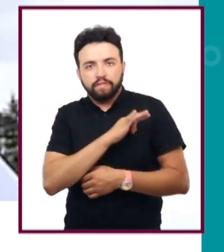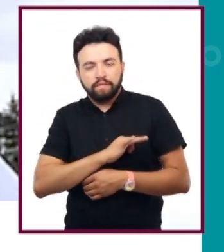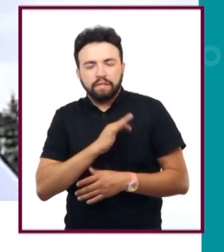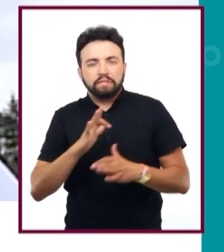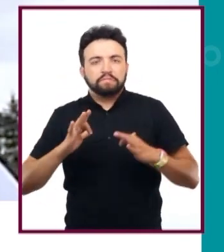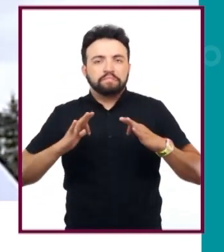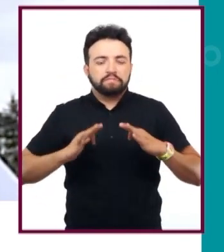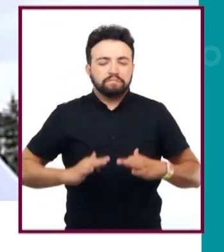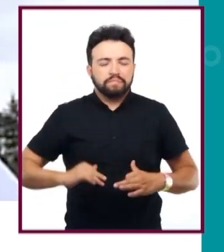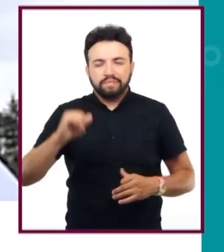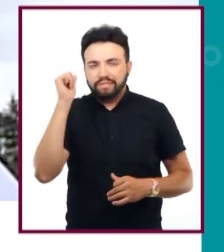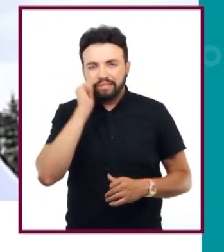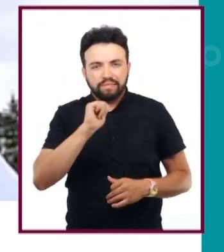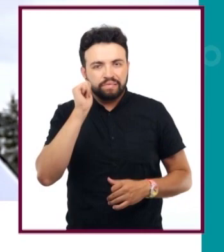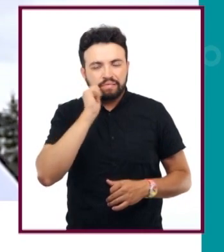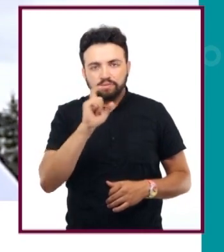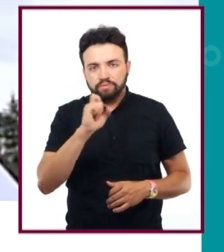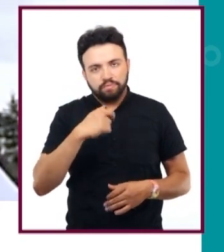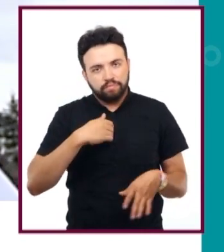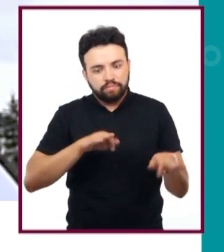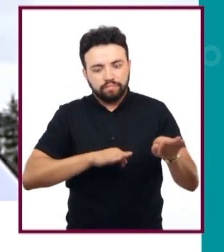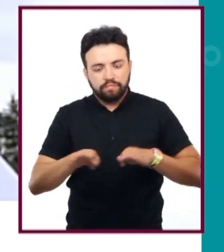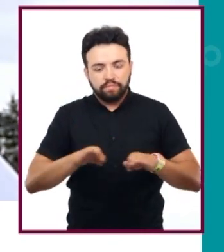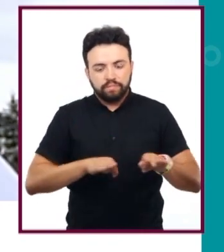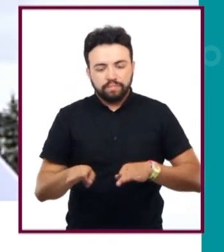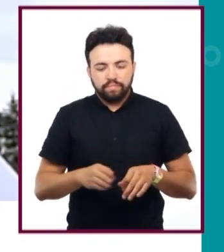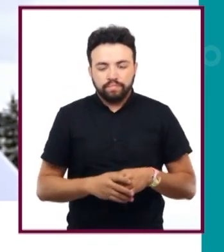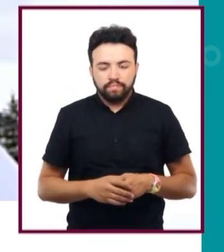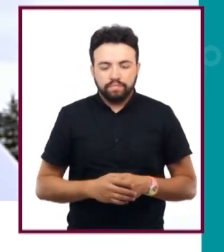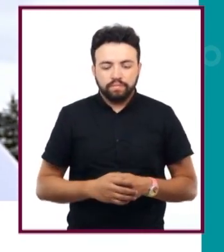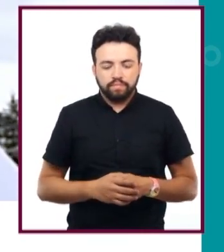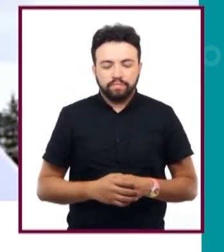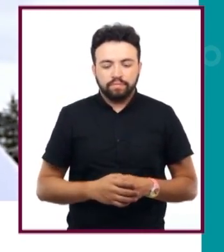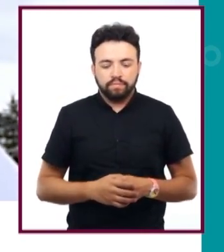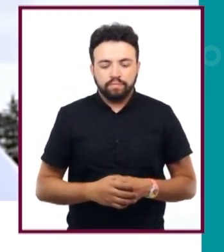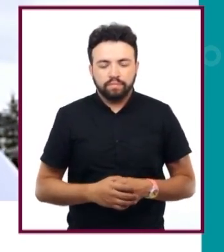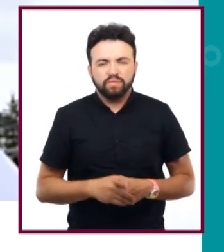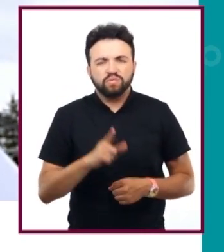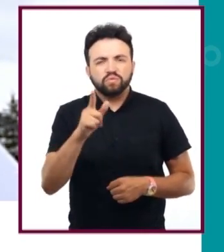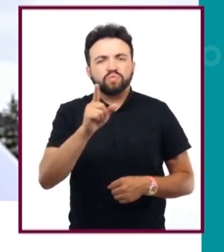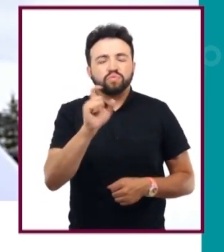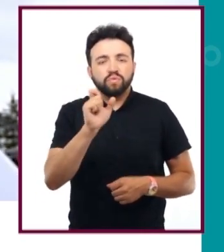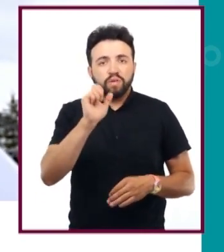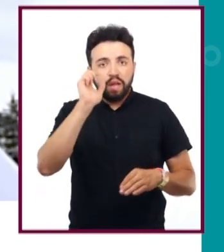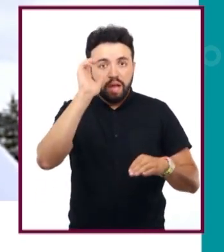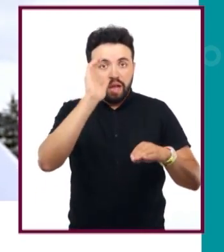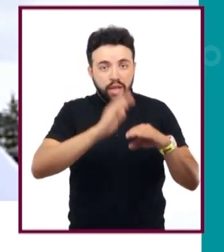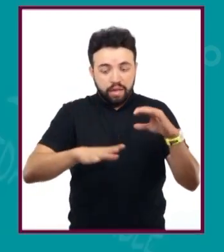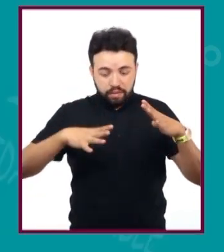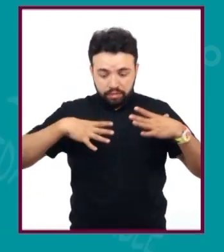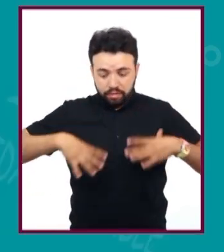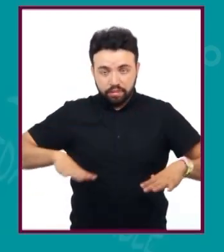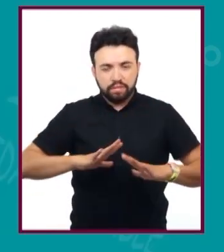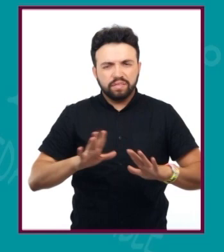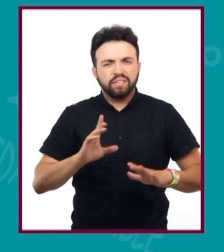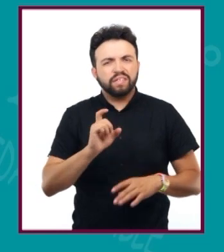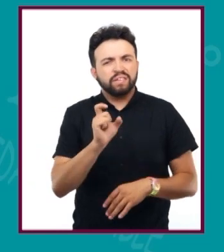siempre estoy pensando, así estoy agradecida. Feliz, tranquila, siempre así cuando estoy trabajando.